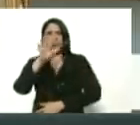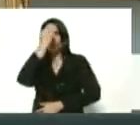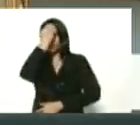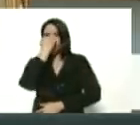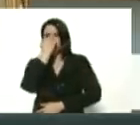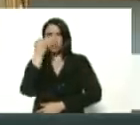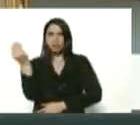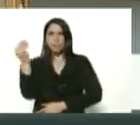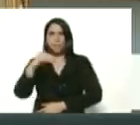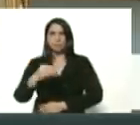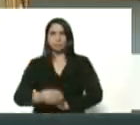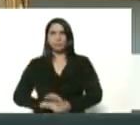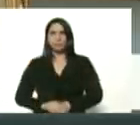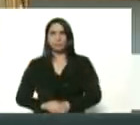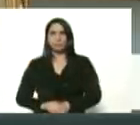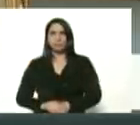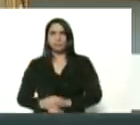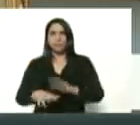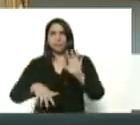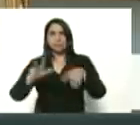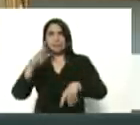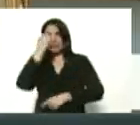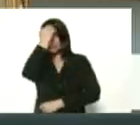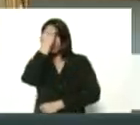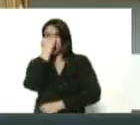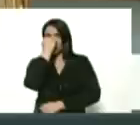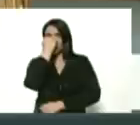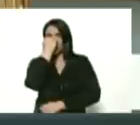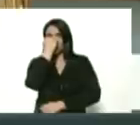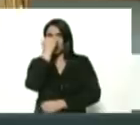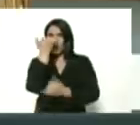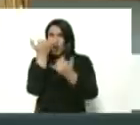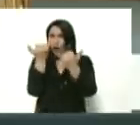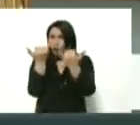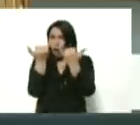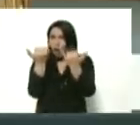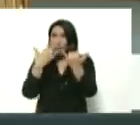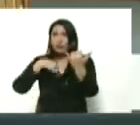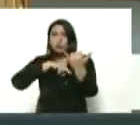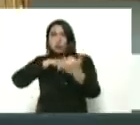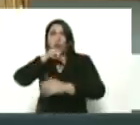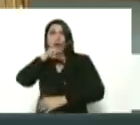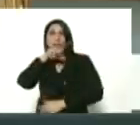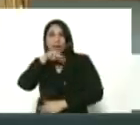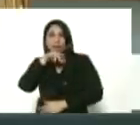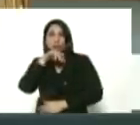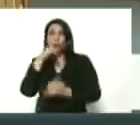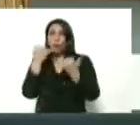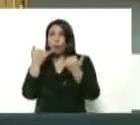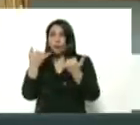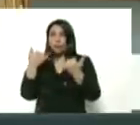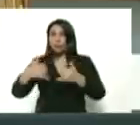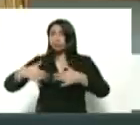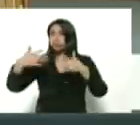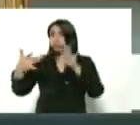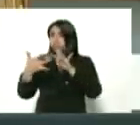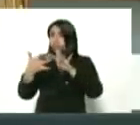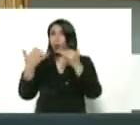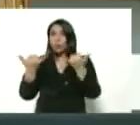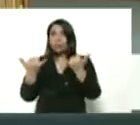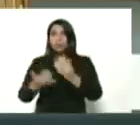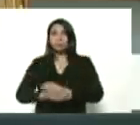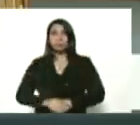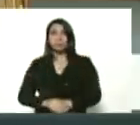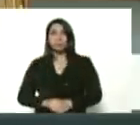más. Llevamos 13 terroristas. Y a esta hora en que estamos hablando, en vivo y directo,